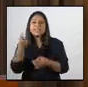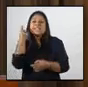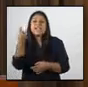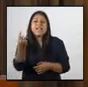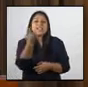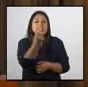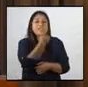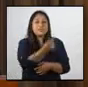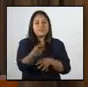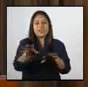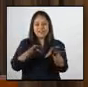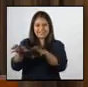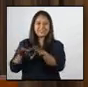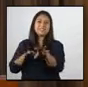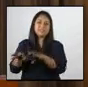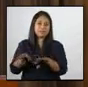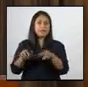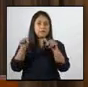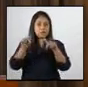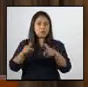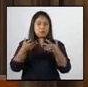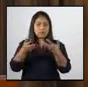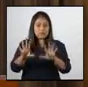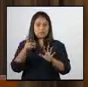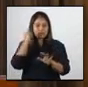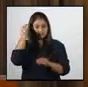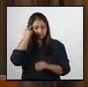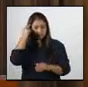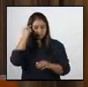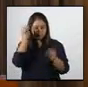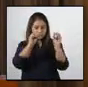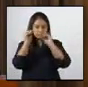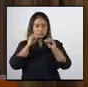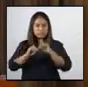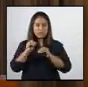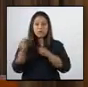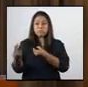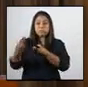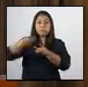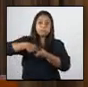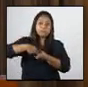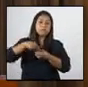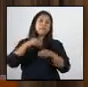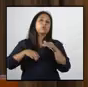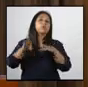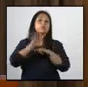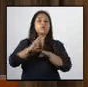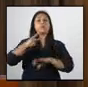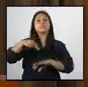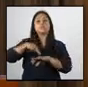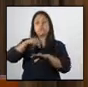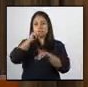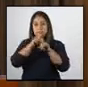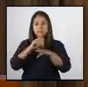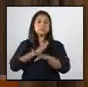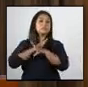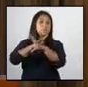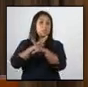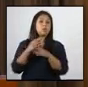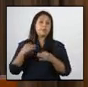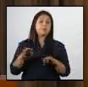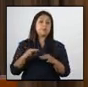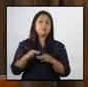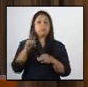las actividades que están siendo debidamente elaborados con la participación de los consejos nacional y de seguridad ocupacional